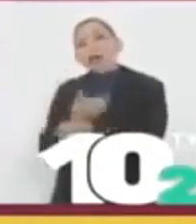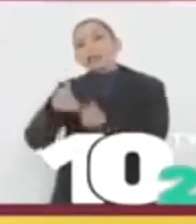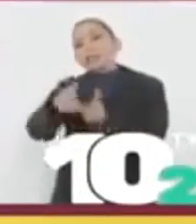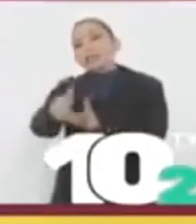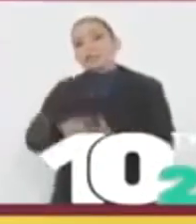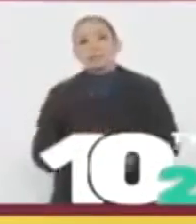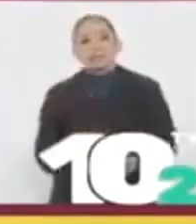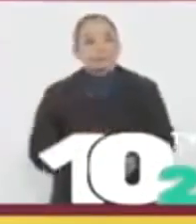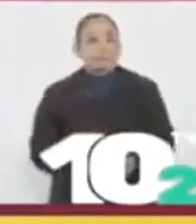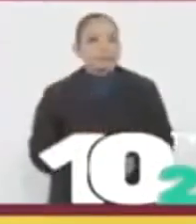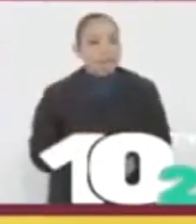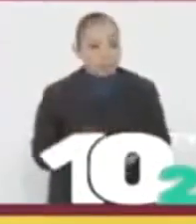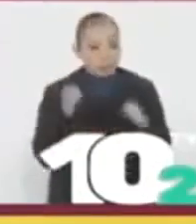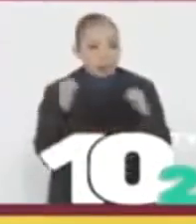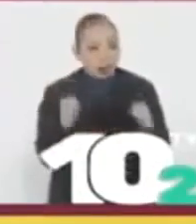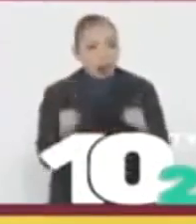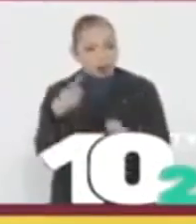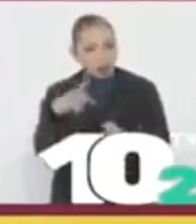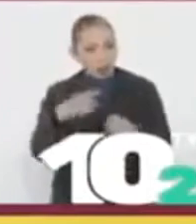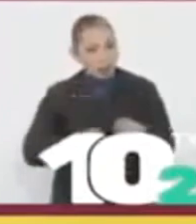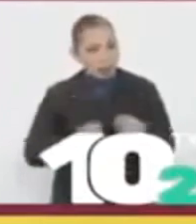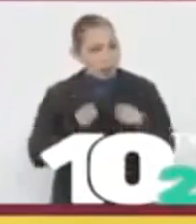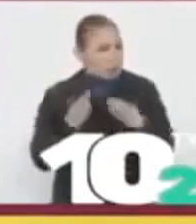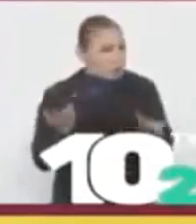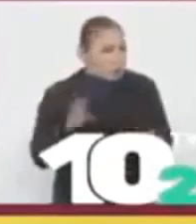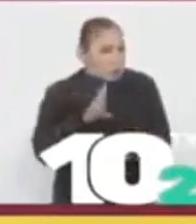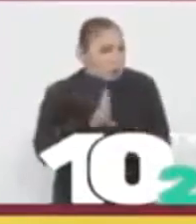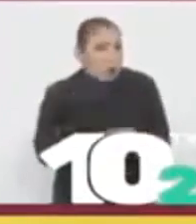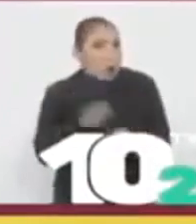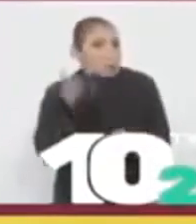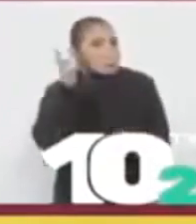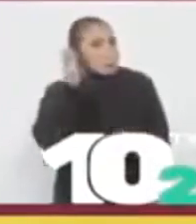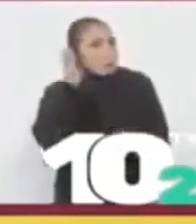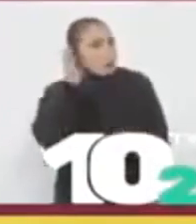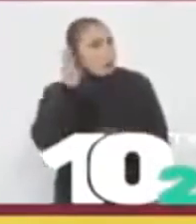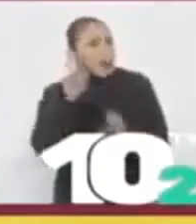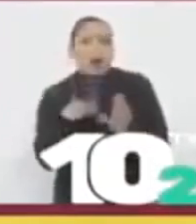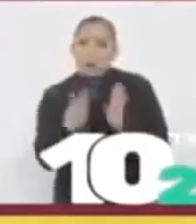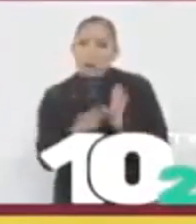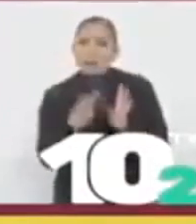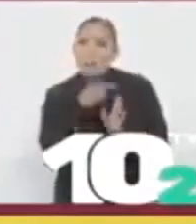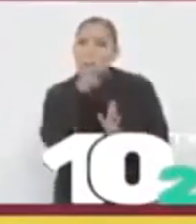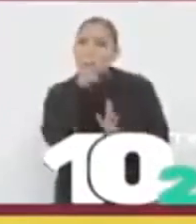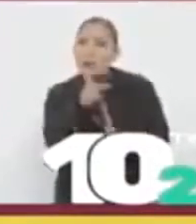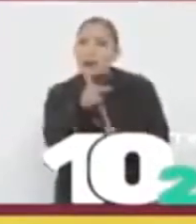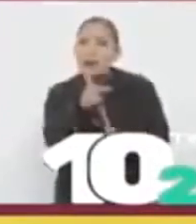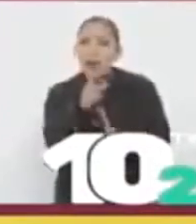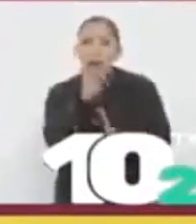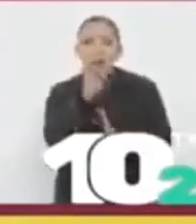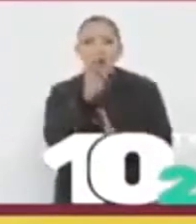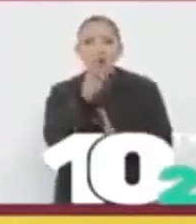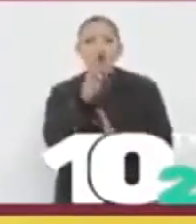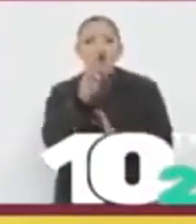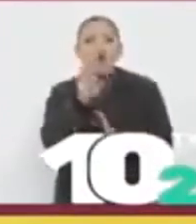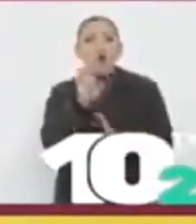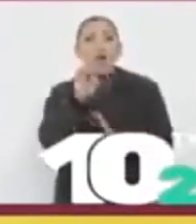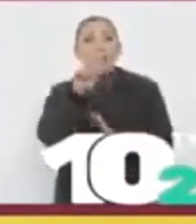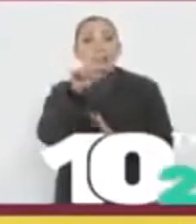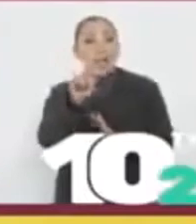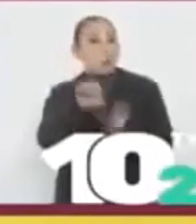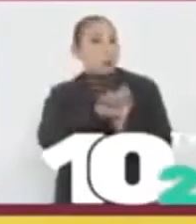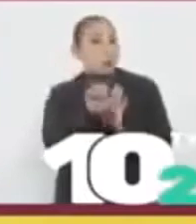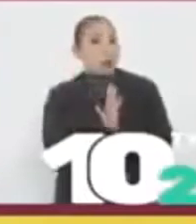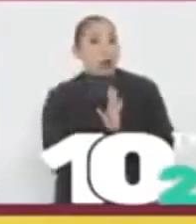efectos. Seguramente en sus vidas cotidianas han escuchado muchas veces la palabra fuerza, en